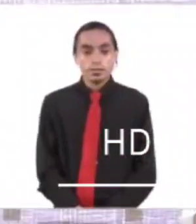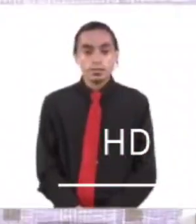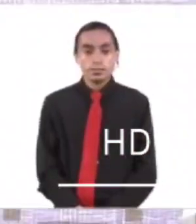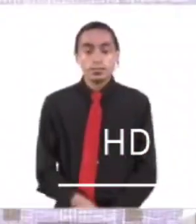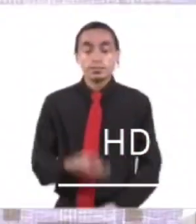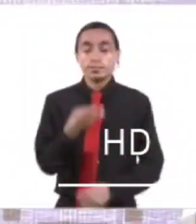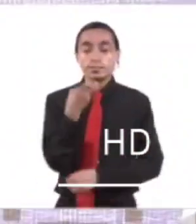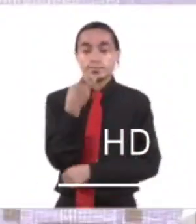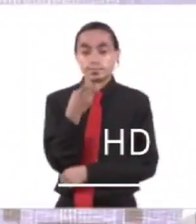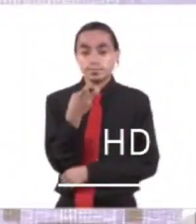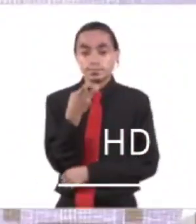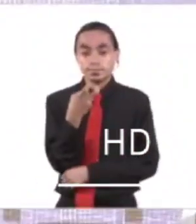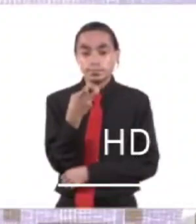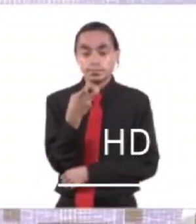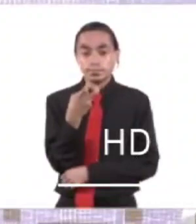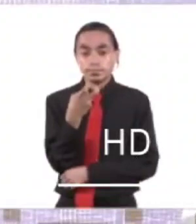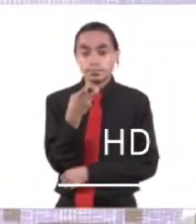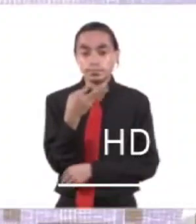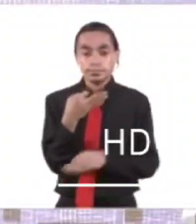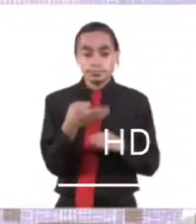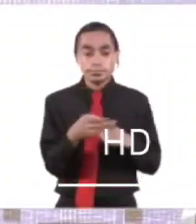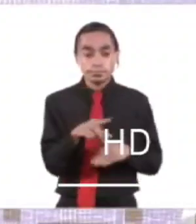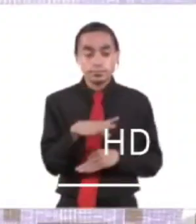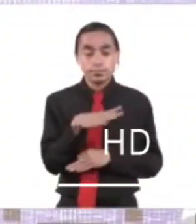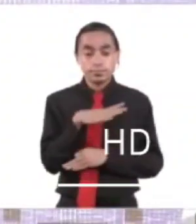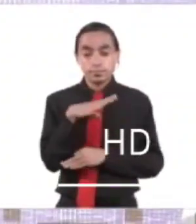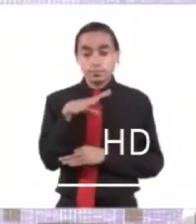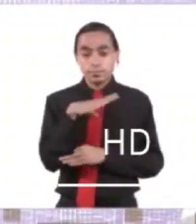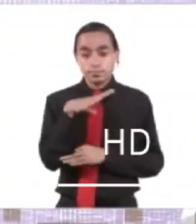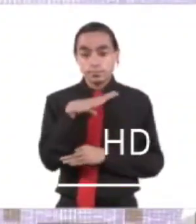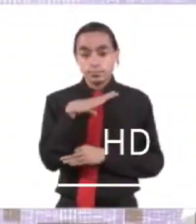Y por eso pues estamos acá en